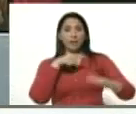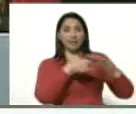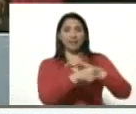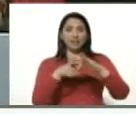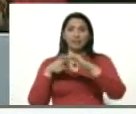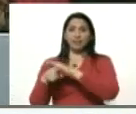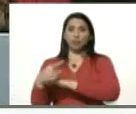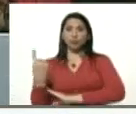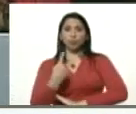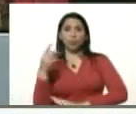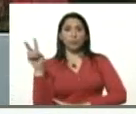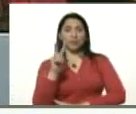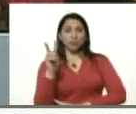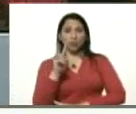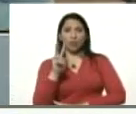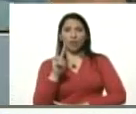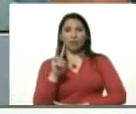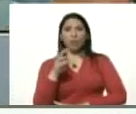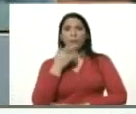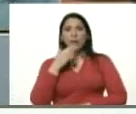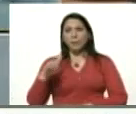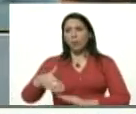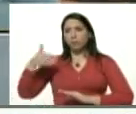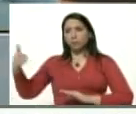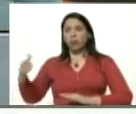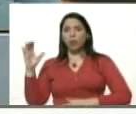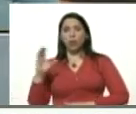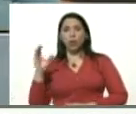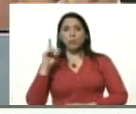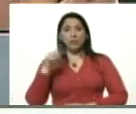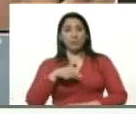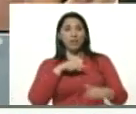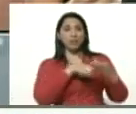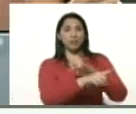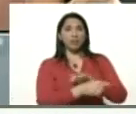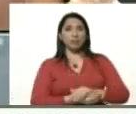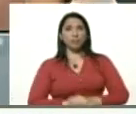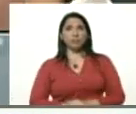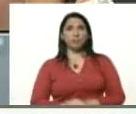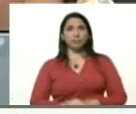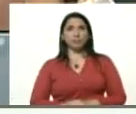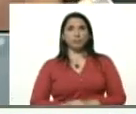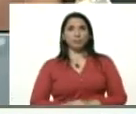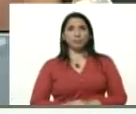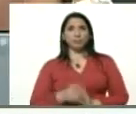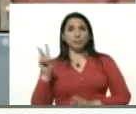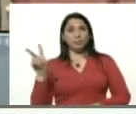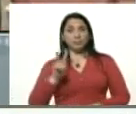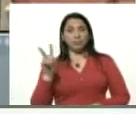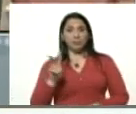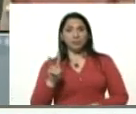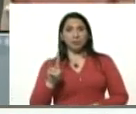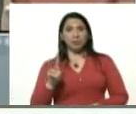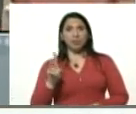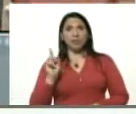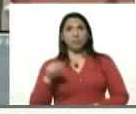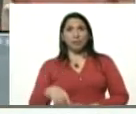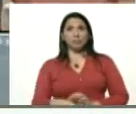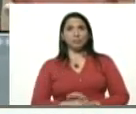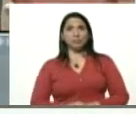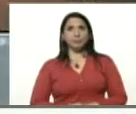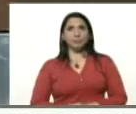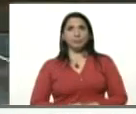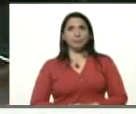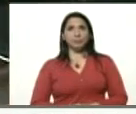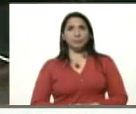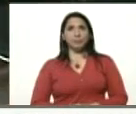solo venezolanos que estaban del lado colombiano, sino que están ingresando venezolanos que vienen subiendo